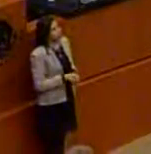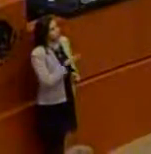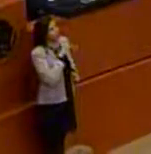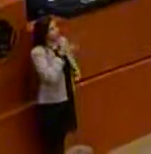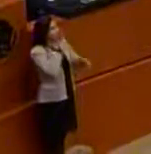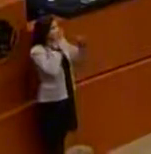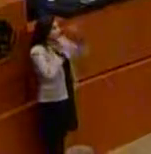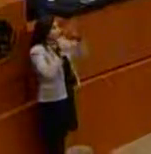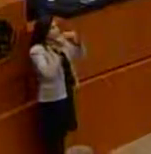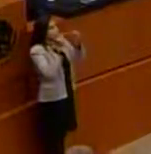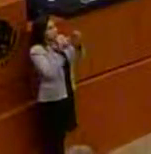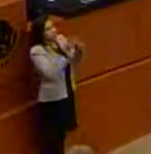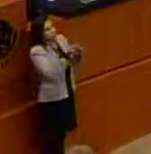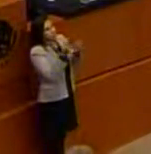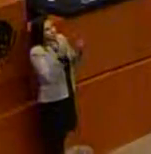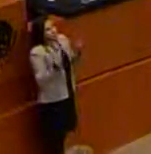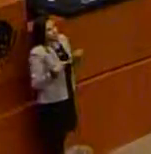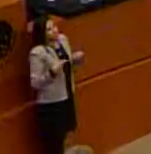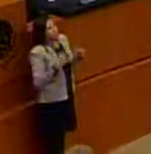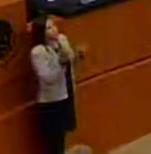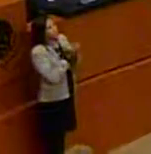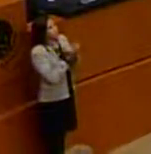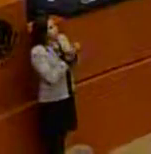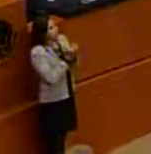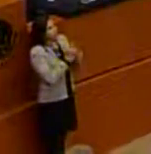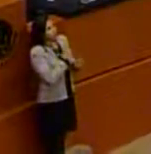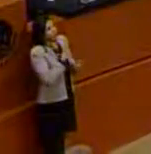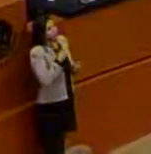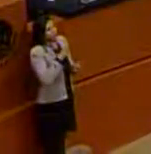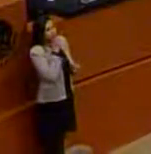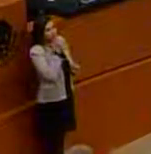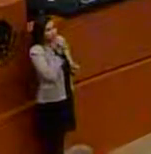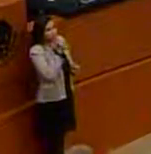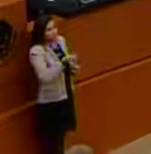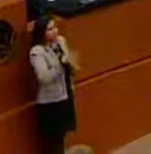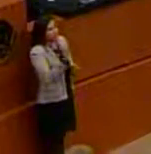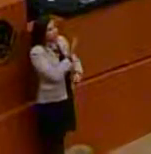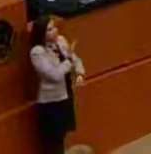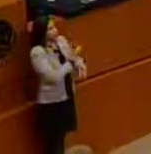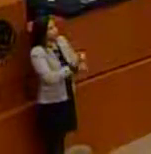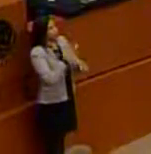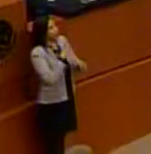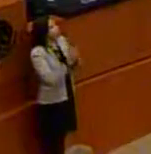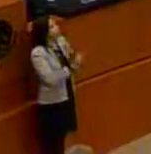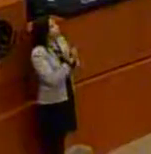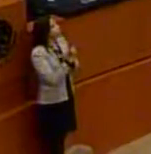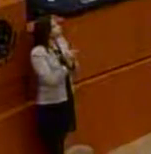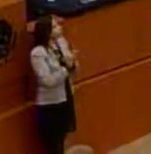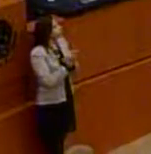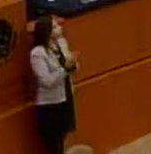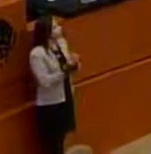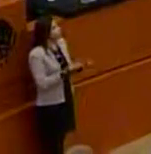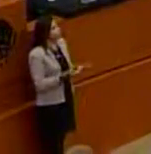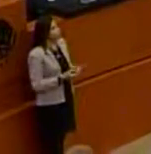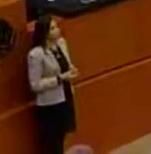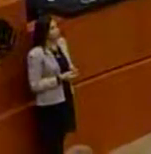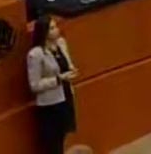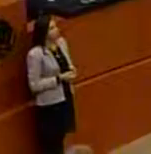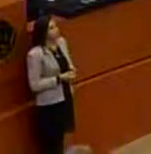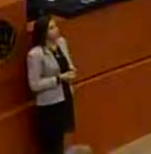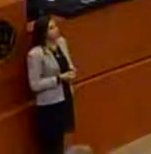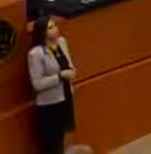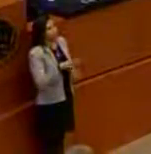del que podemos aprender todos mucho, pero que también, debo decirlo aquí, presenta un problema o